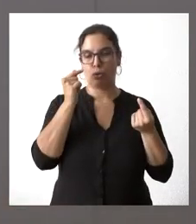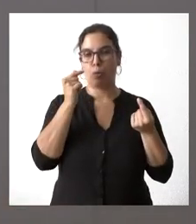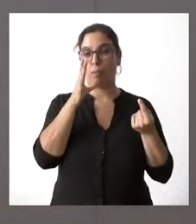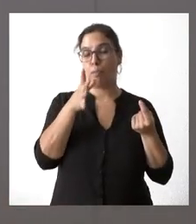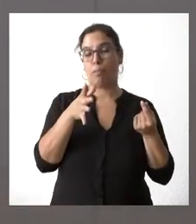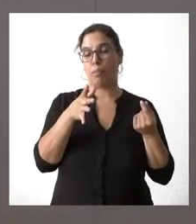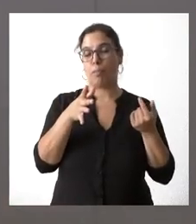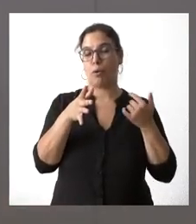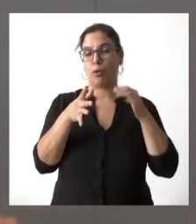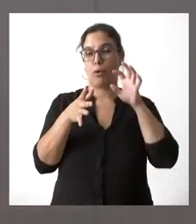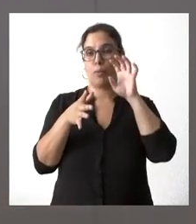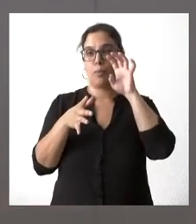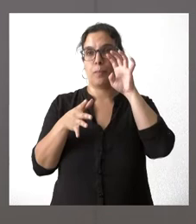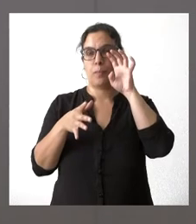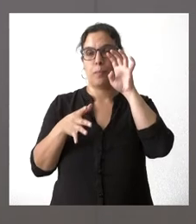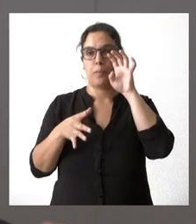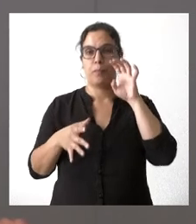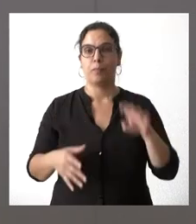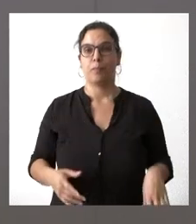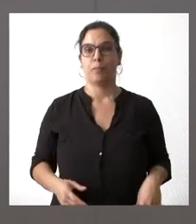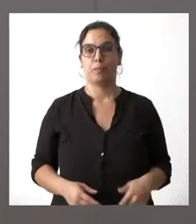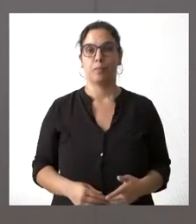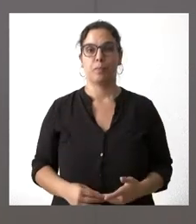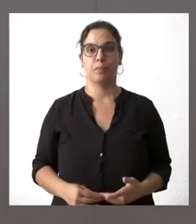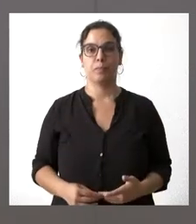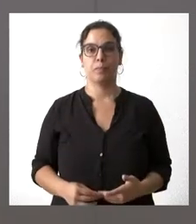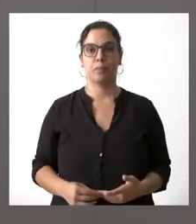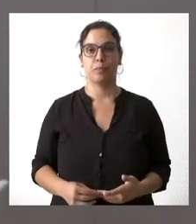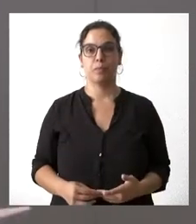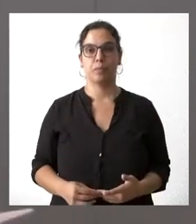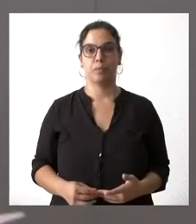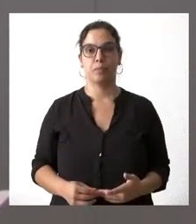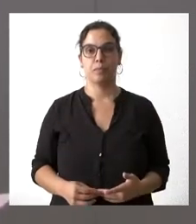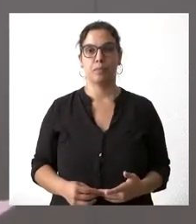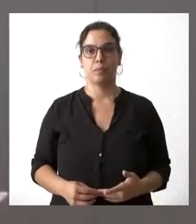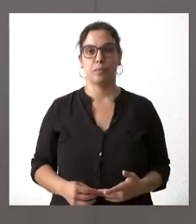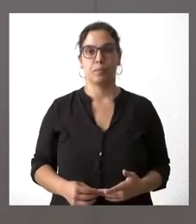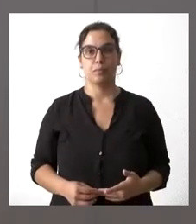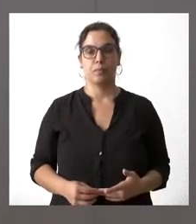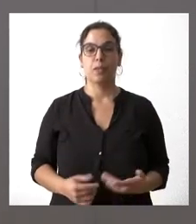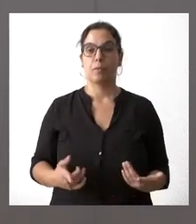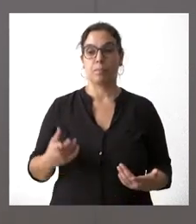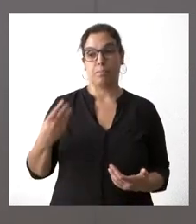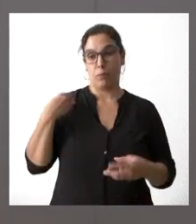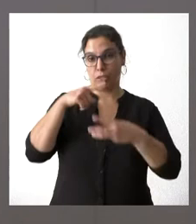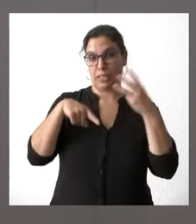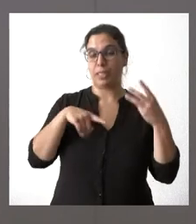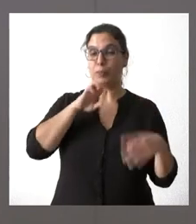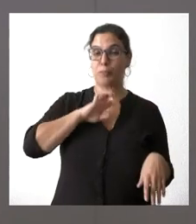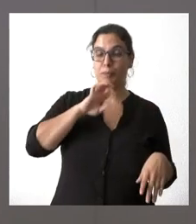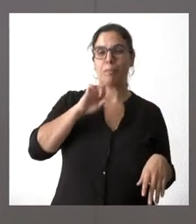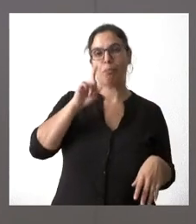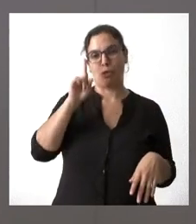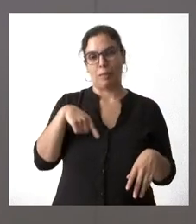son cuestiones todas ellas muy interesantes, pero también muy